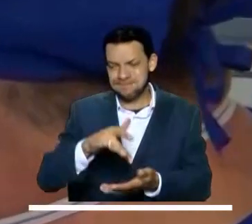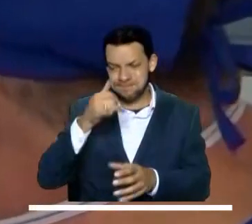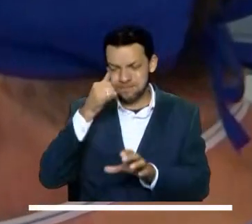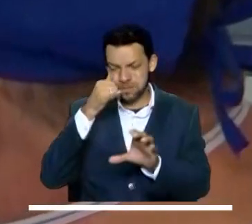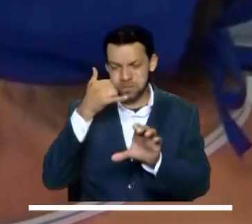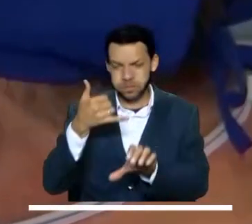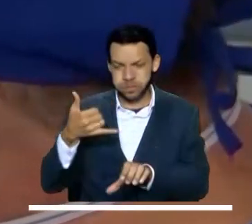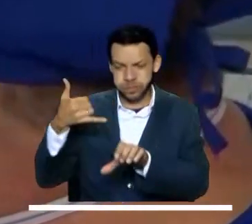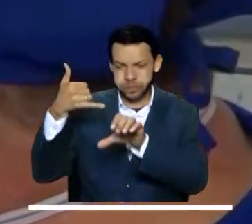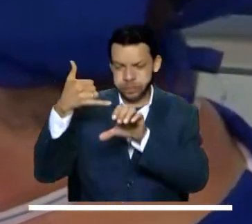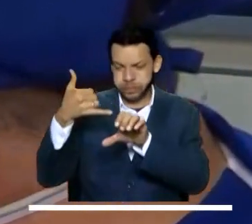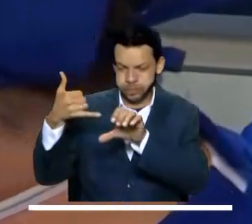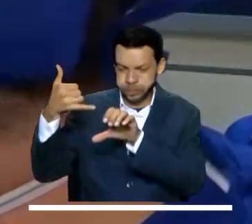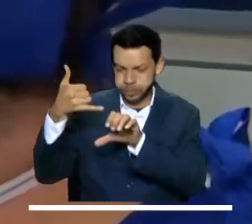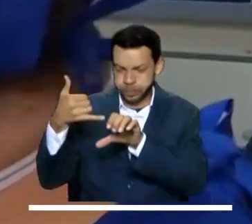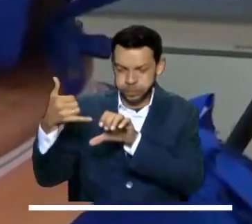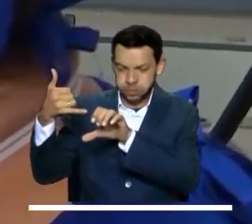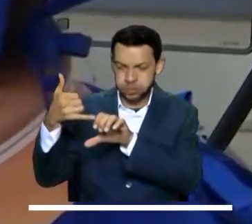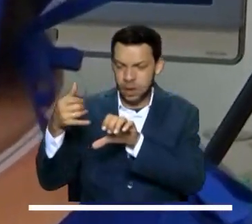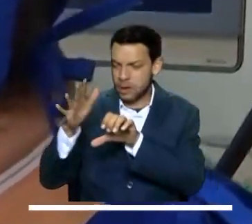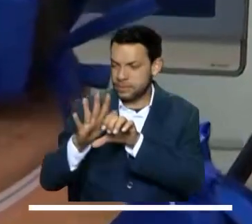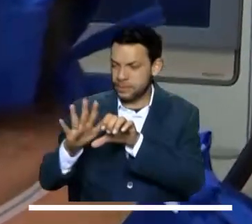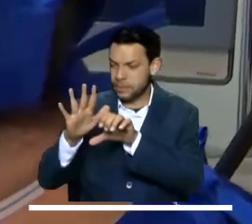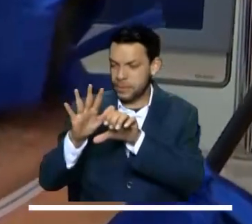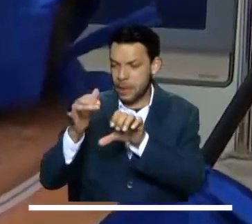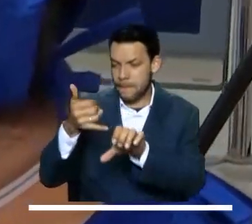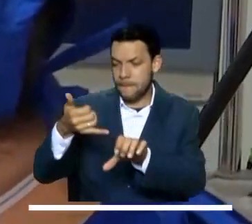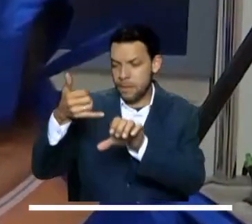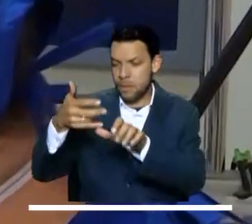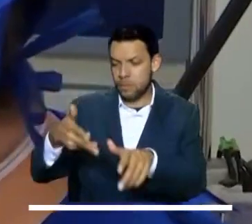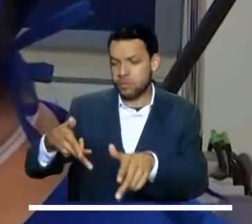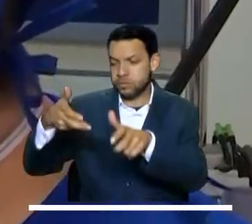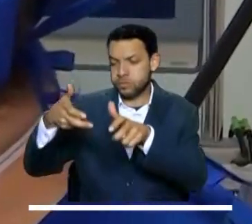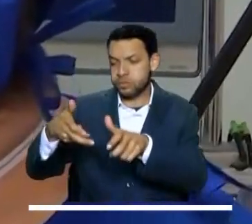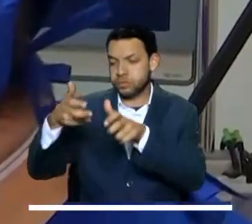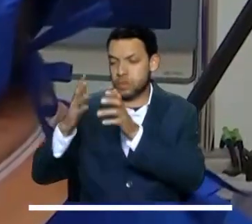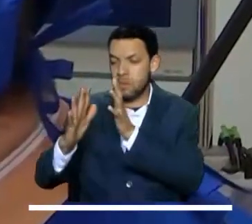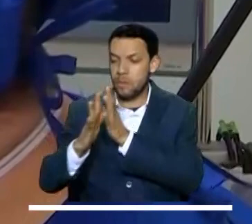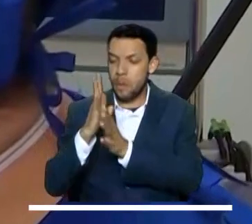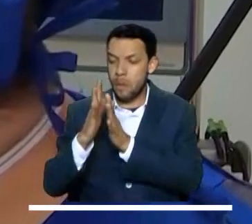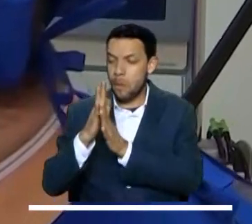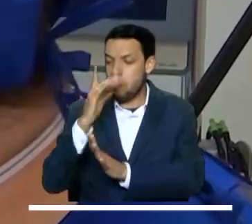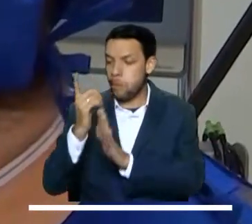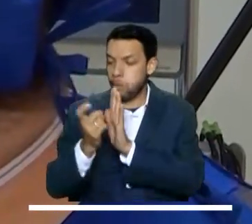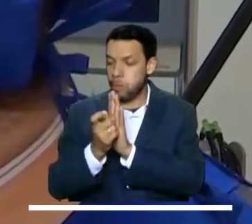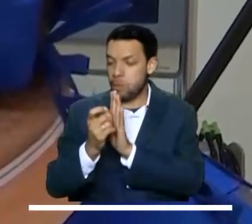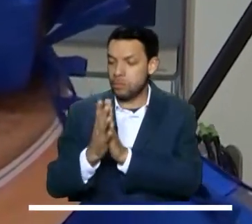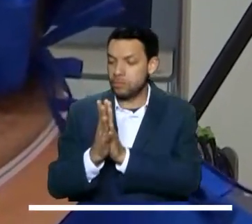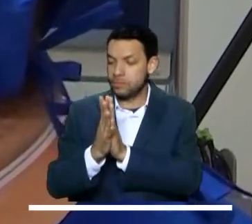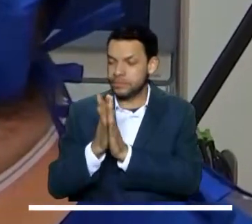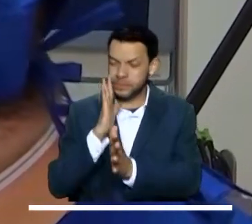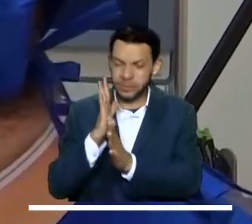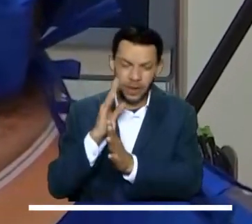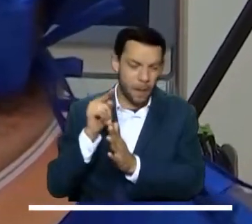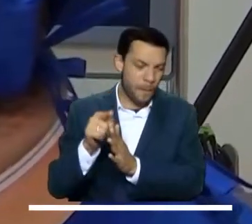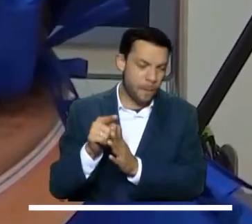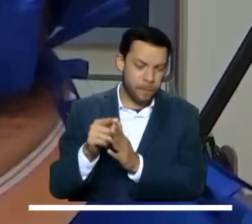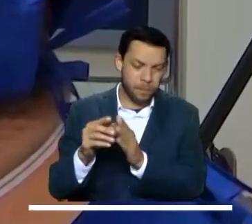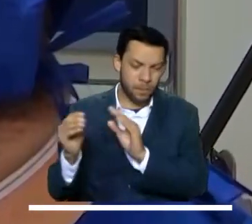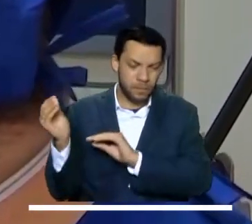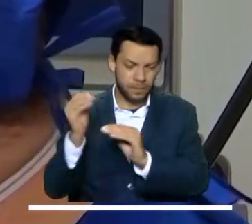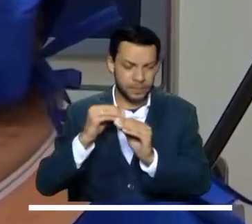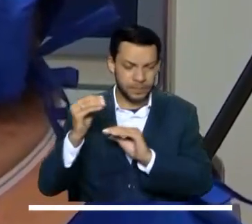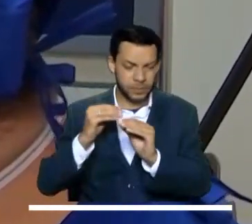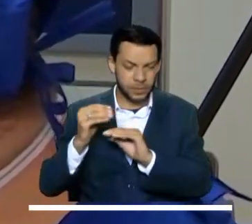de los 50 años, tratando de identificar lesiones precancerosas como son los pólipos. Continuamos avanzando. Este es el ángulo hepático porque está aquí cerca del hígado, y